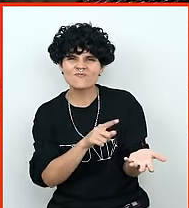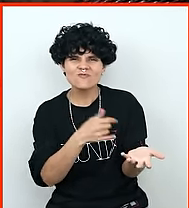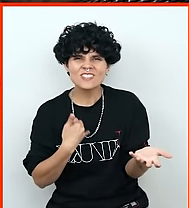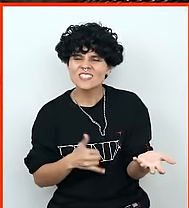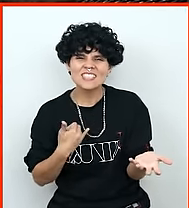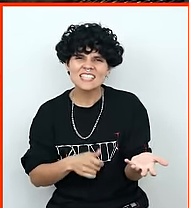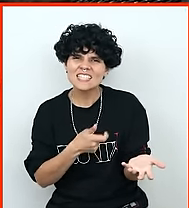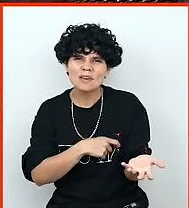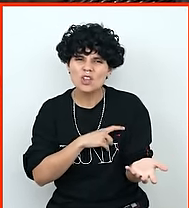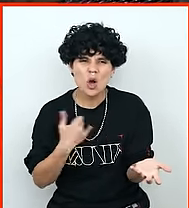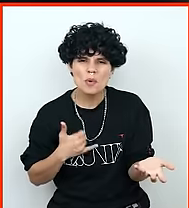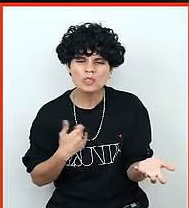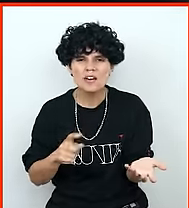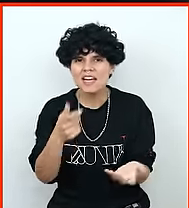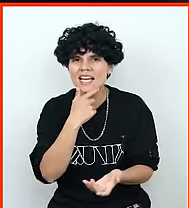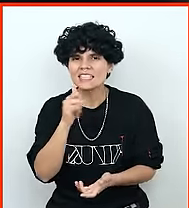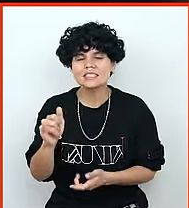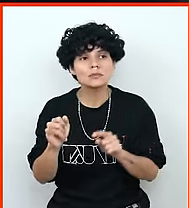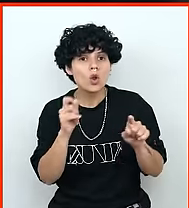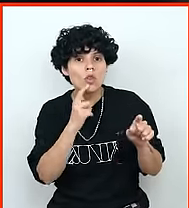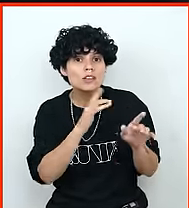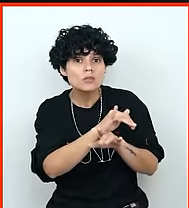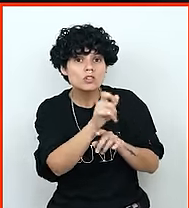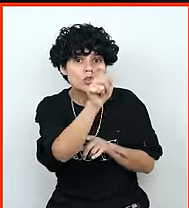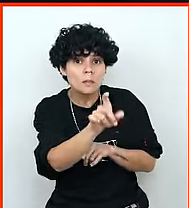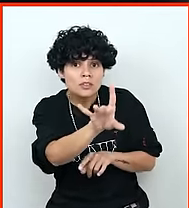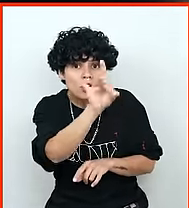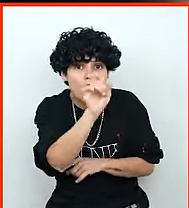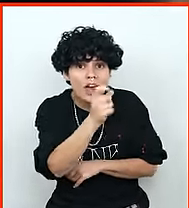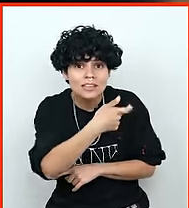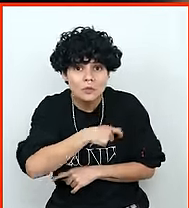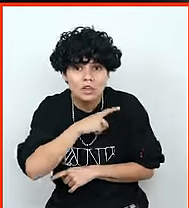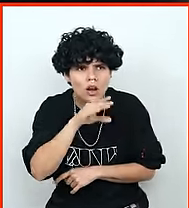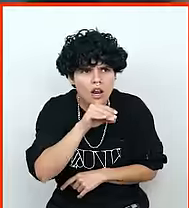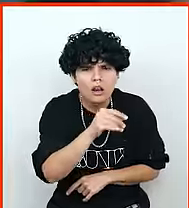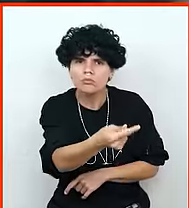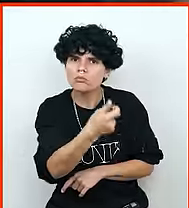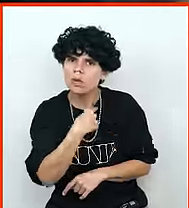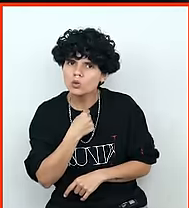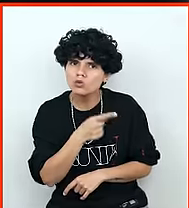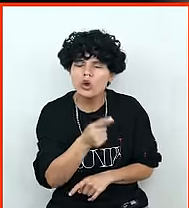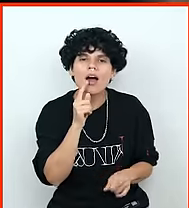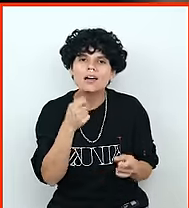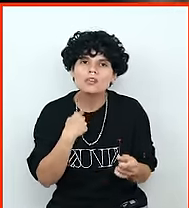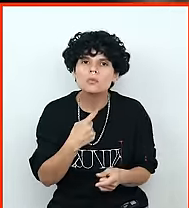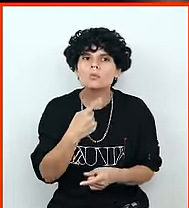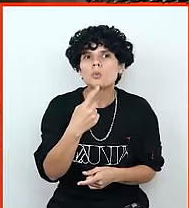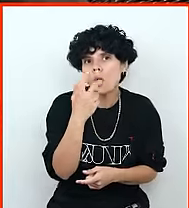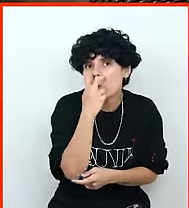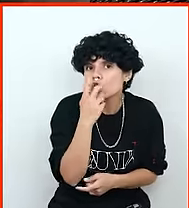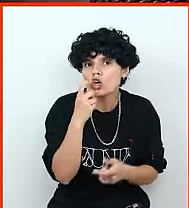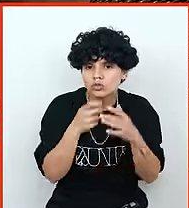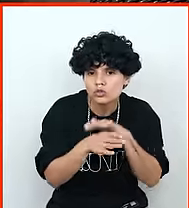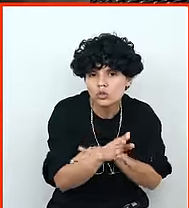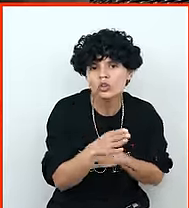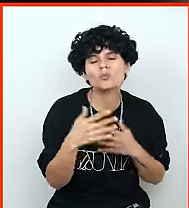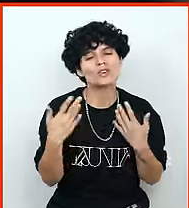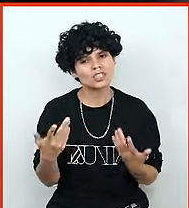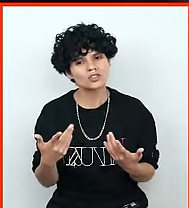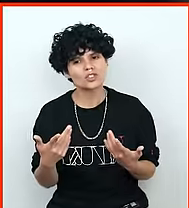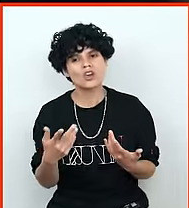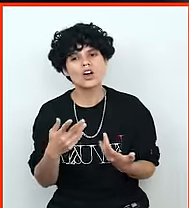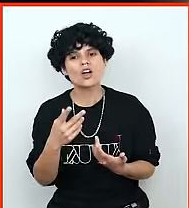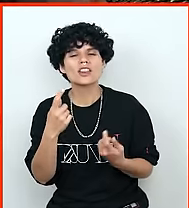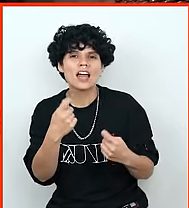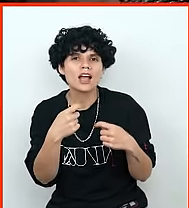pues no están rapeando como debiese ser. Pero cuando escuchaba doble H dije, ah, este guano escribe en castellano como escribe en inglés. Entonces, como que así me entró el bichito de hacerlo. Y me gustan, claro, entonces trato de